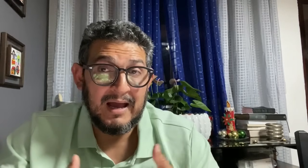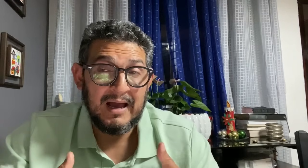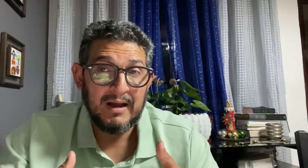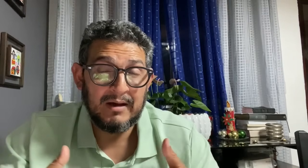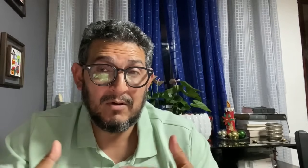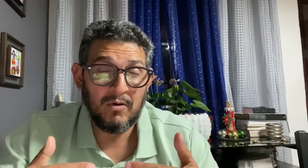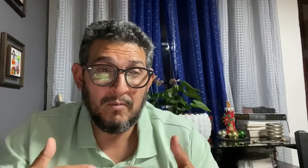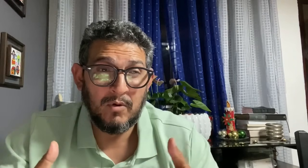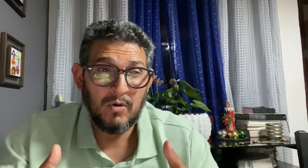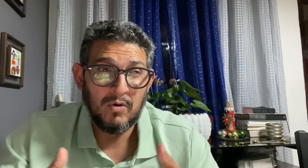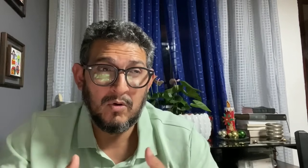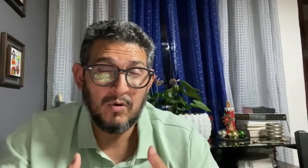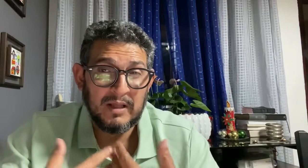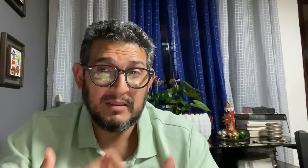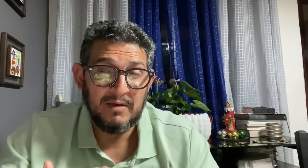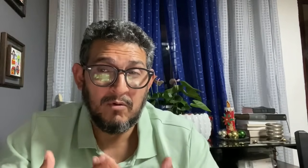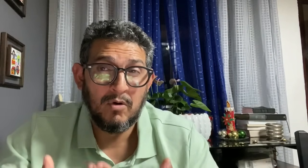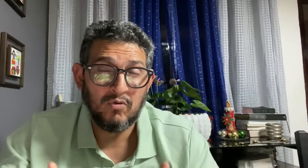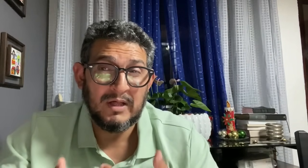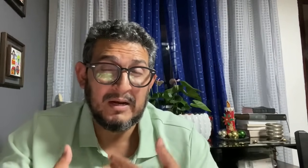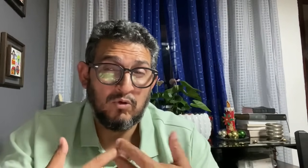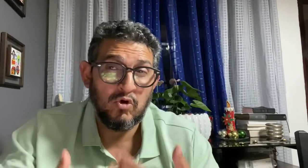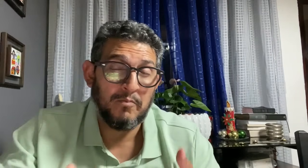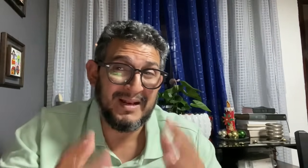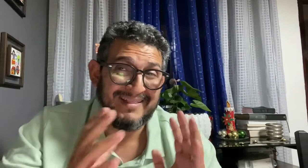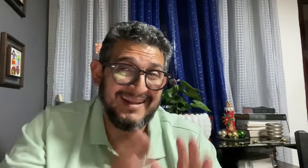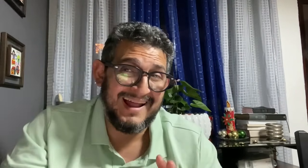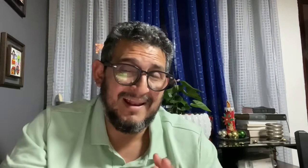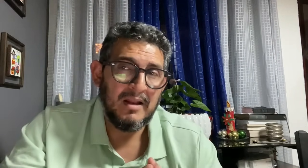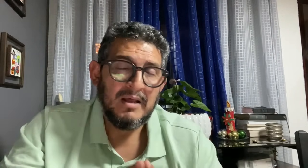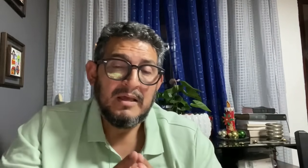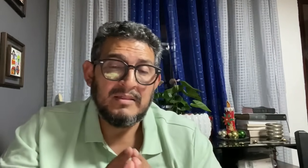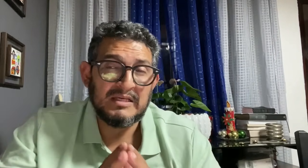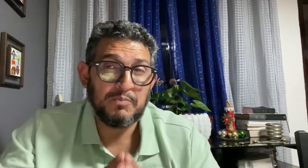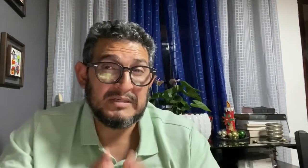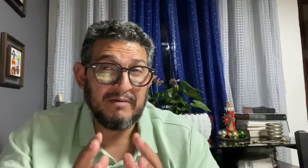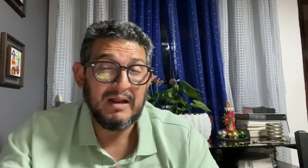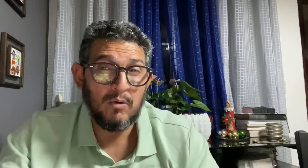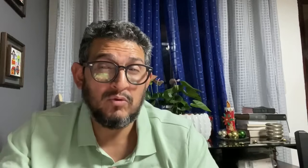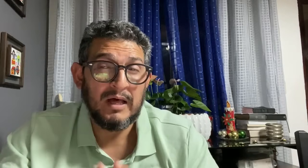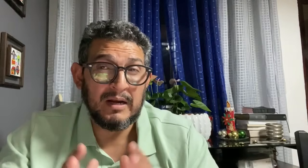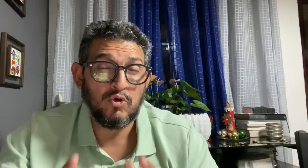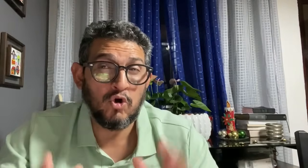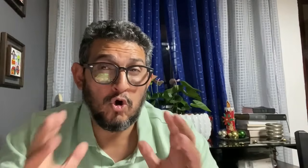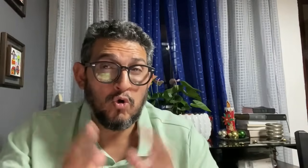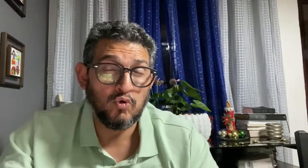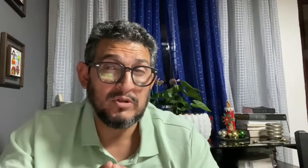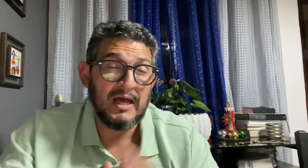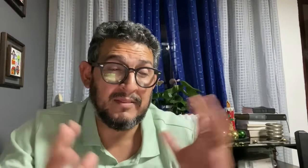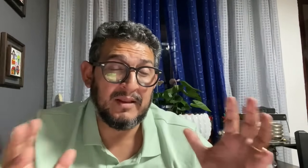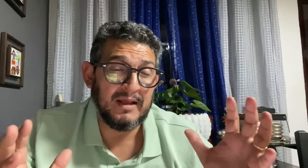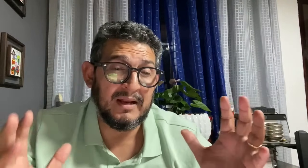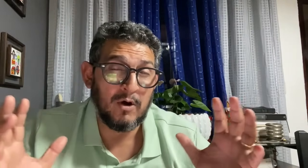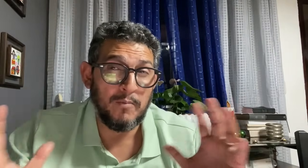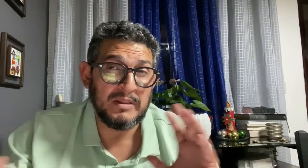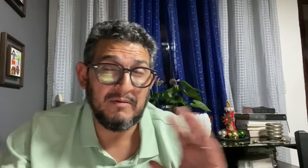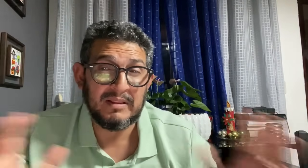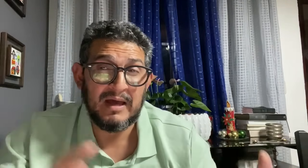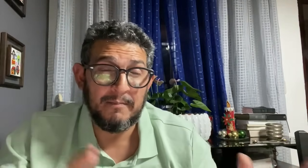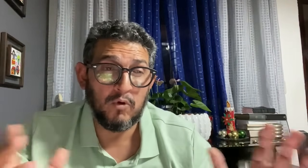tendrá como objetivo una reunión bilateral. Después habrá una reunión conjunta entre